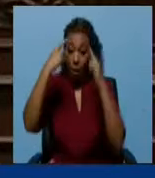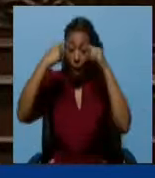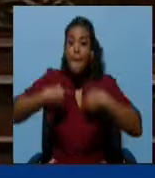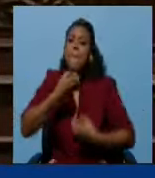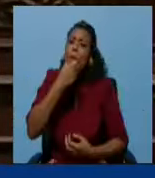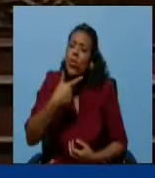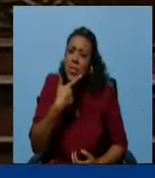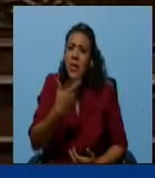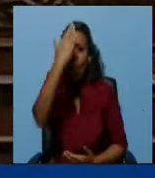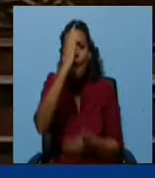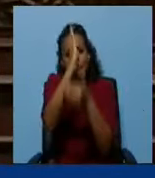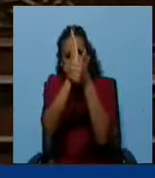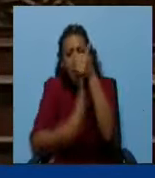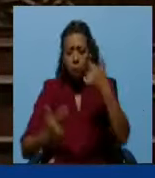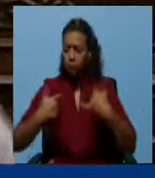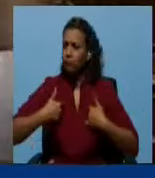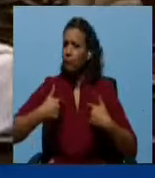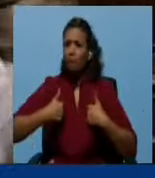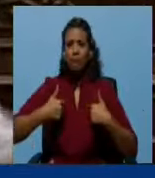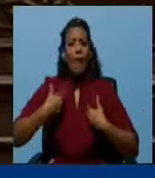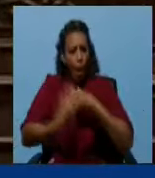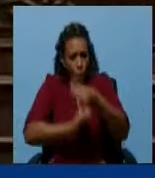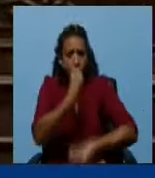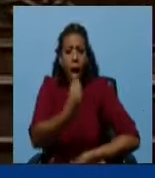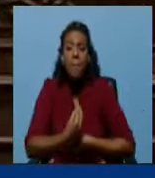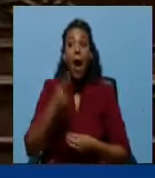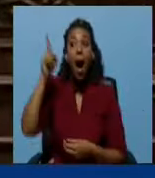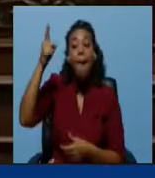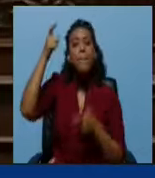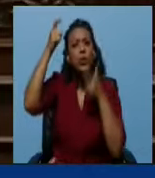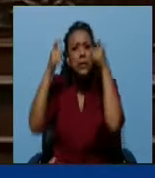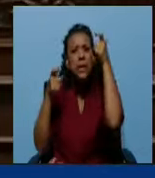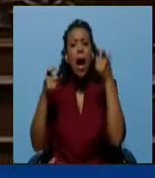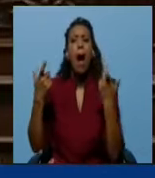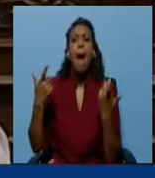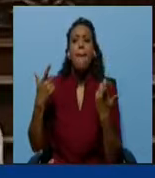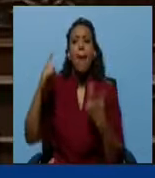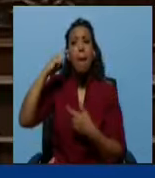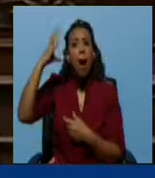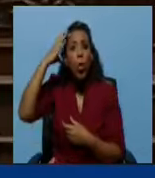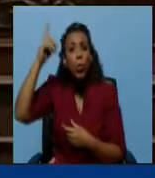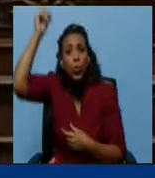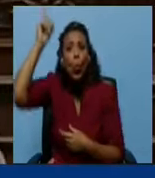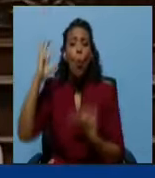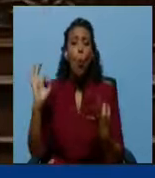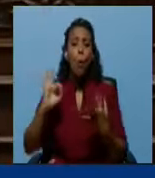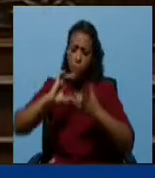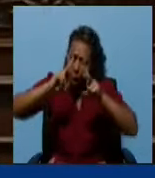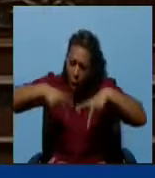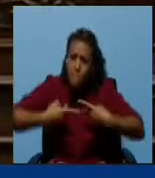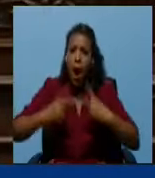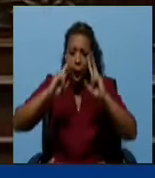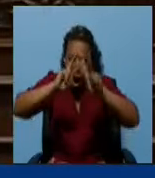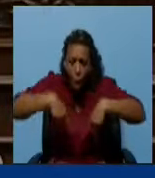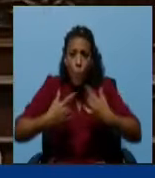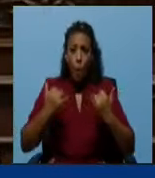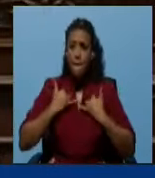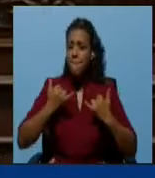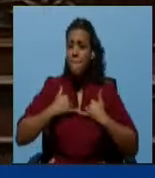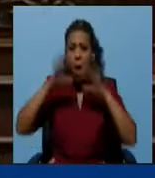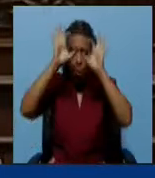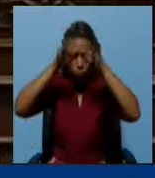bonito, profundo. Hagámoslo por él, hagámoslo por nuestro comandante de reformateo, reformulación